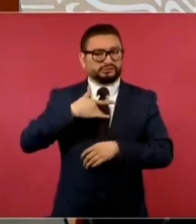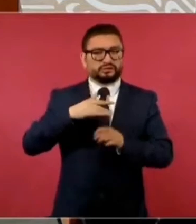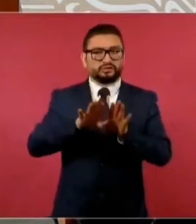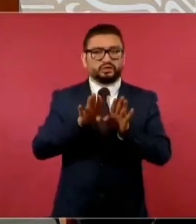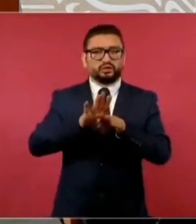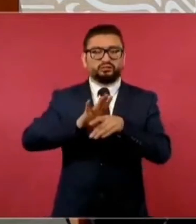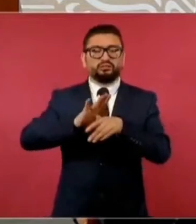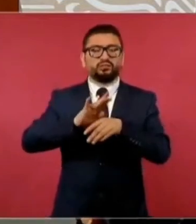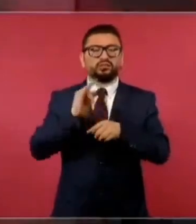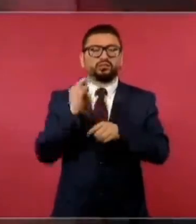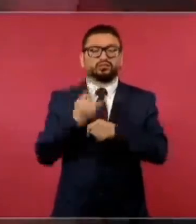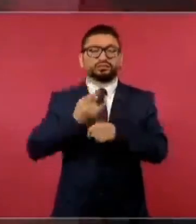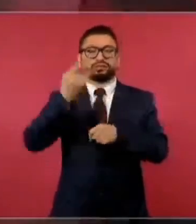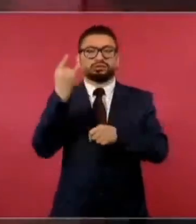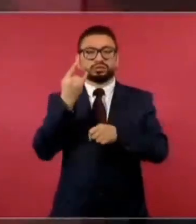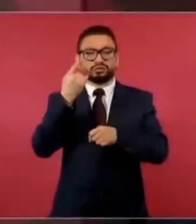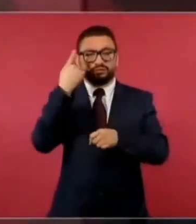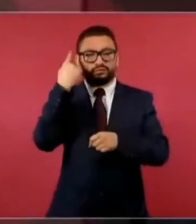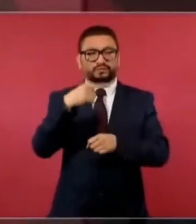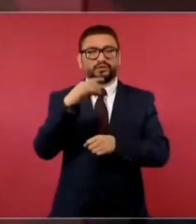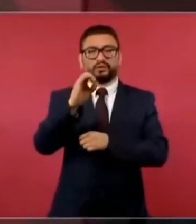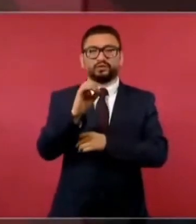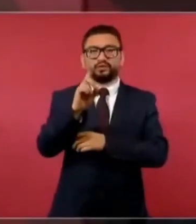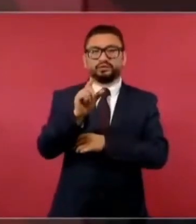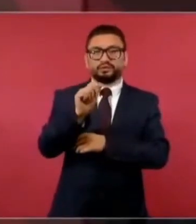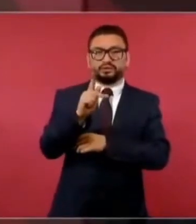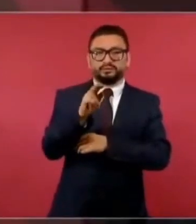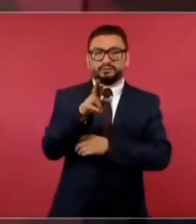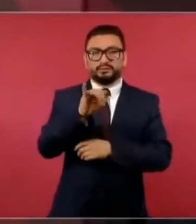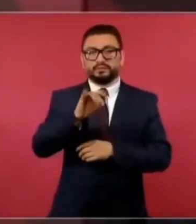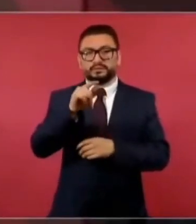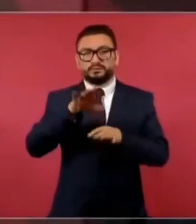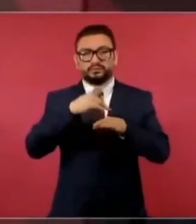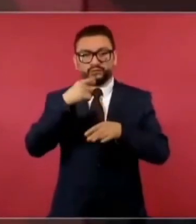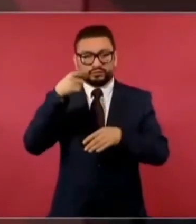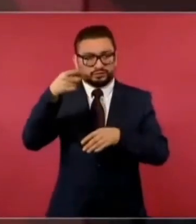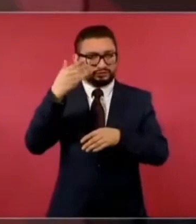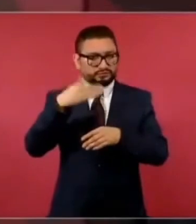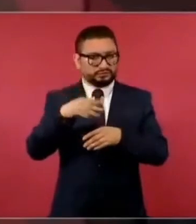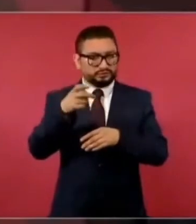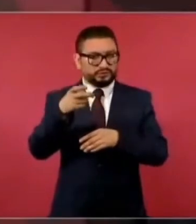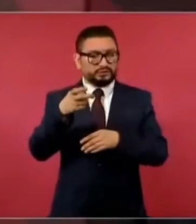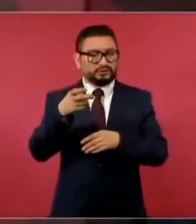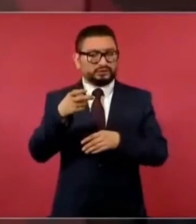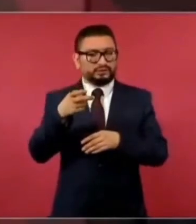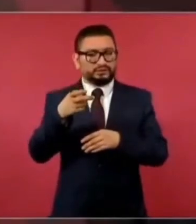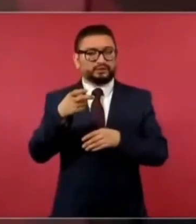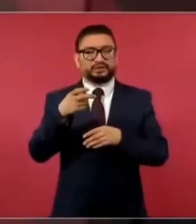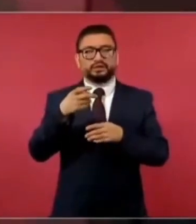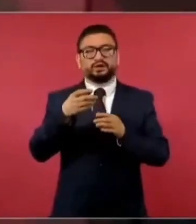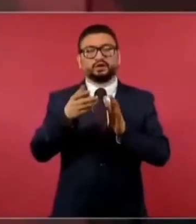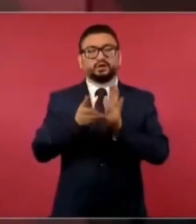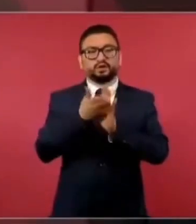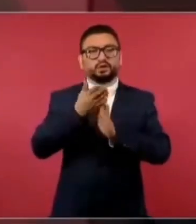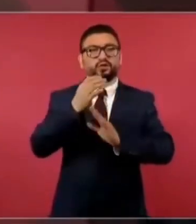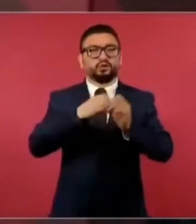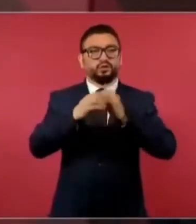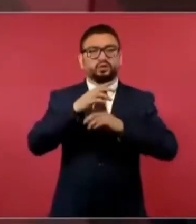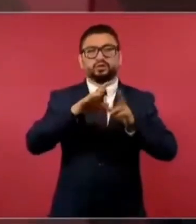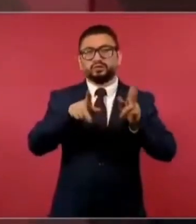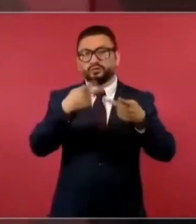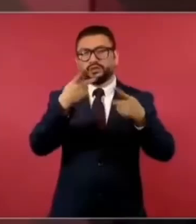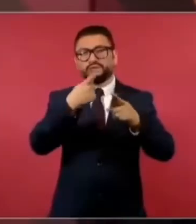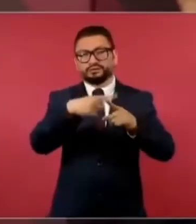fraude a ODAPRI, que es el organismo de prisiones, en varias obras y ventas y